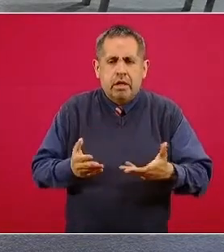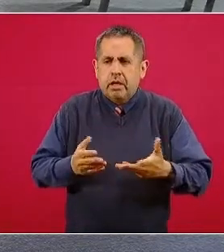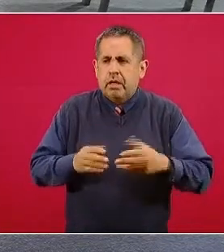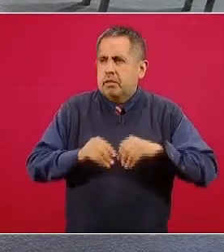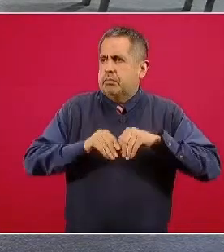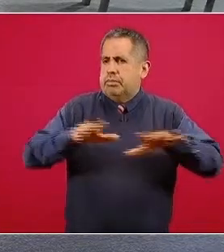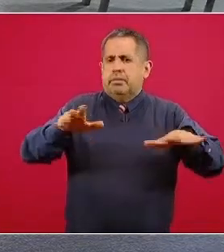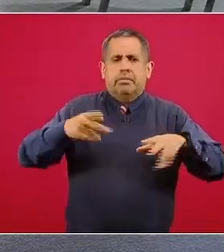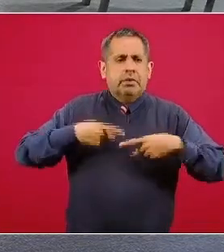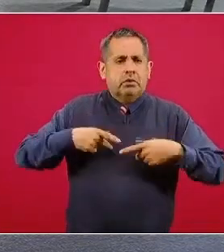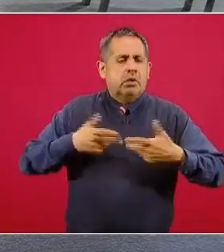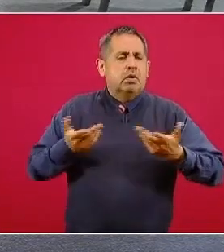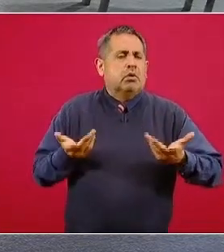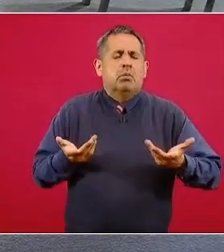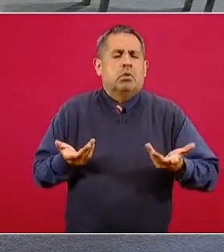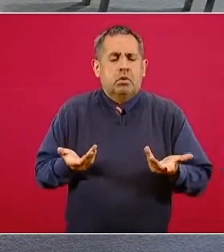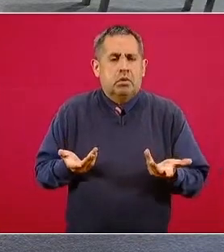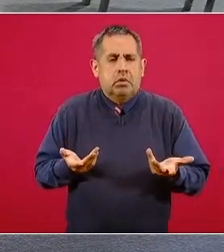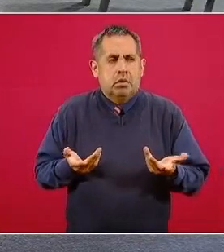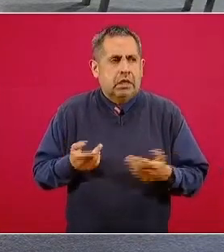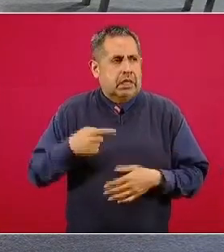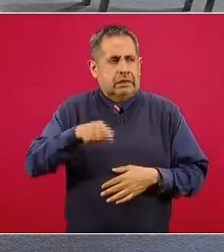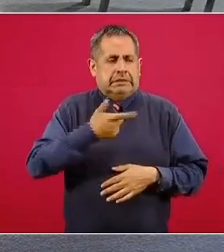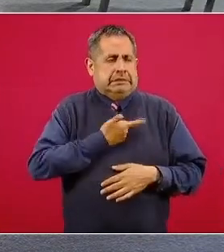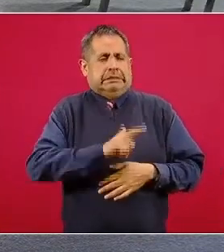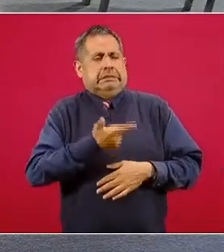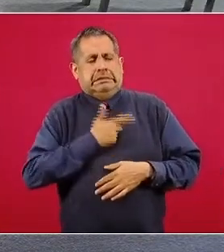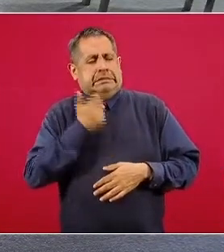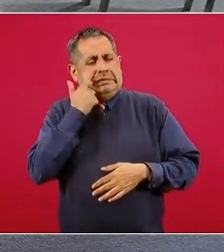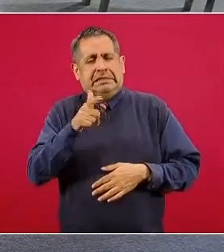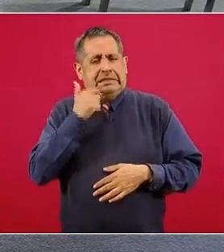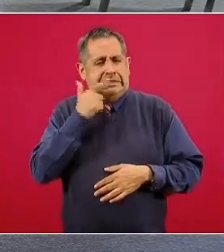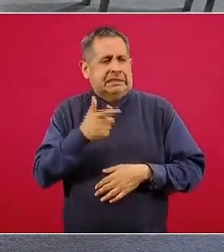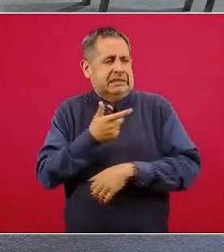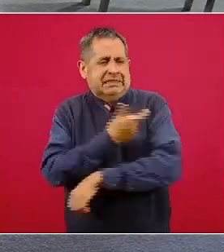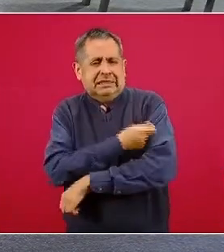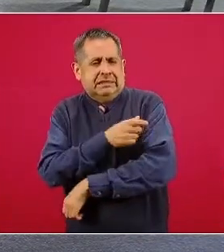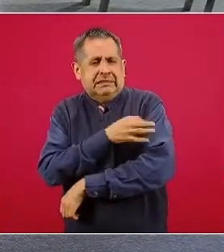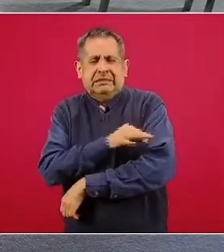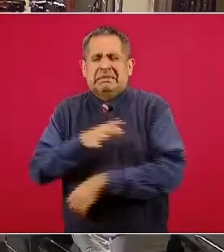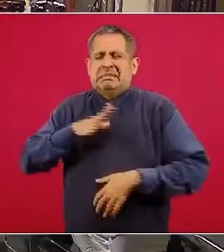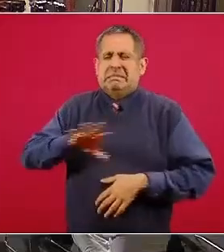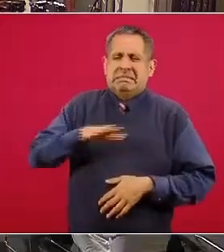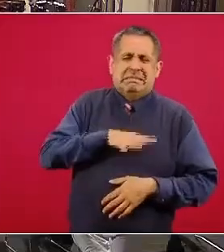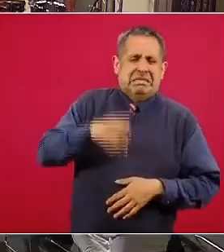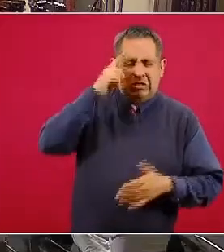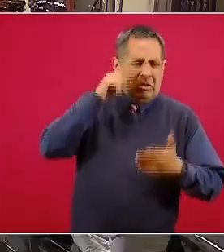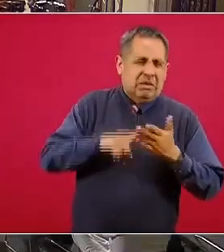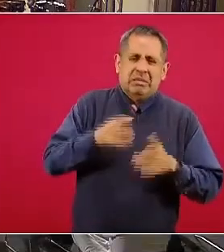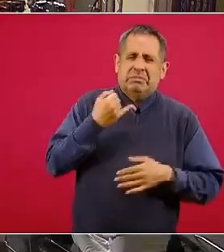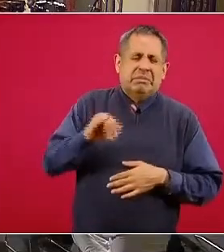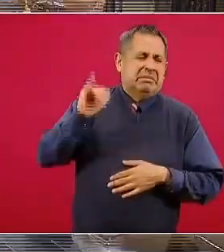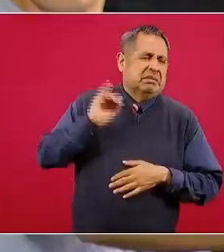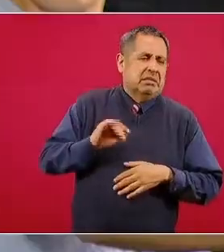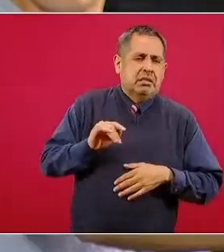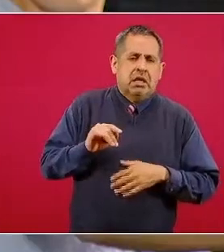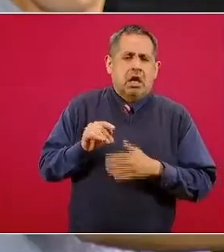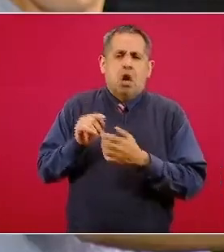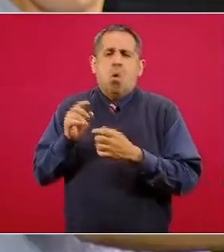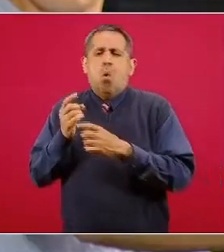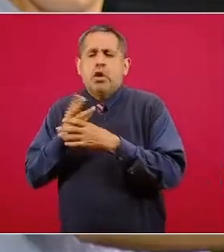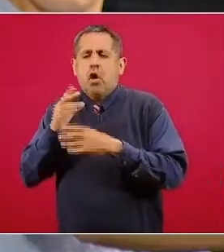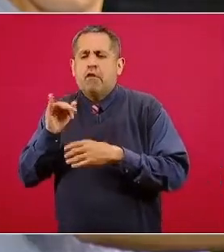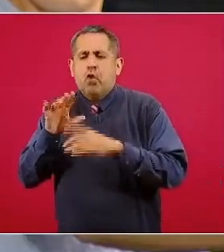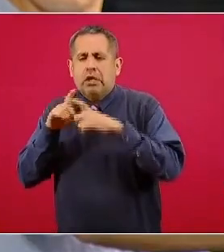creciente población que no le gusta vacunarse o que son de los que dicen no creo en no solo vacuna de influenza, en cualquier tipo de